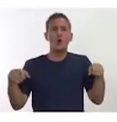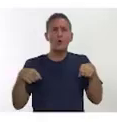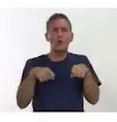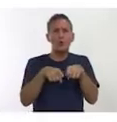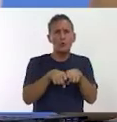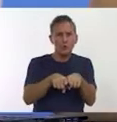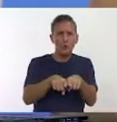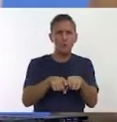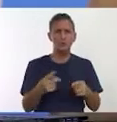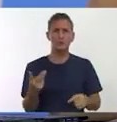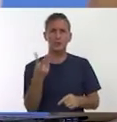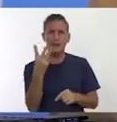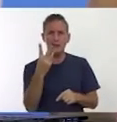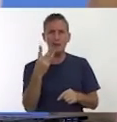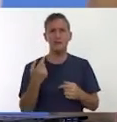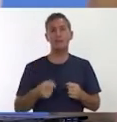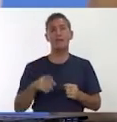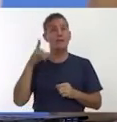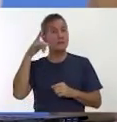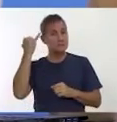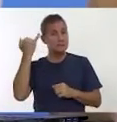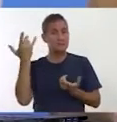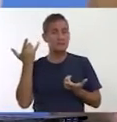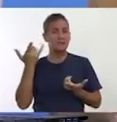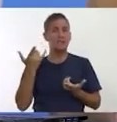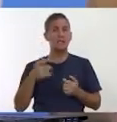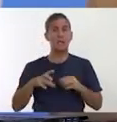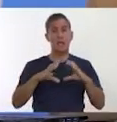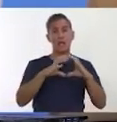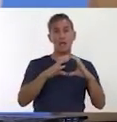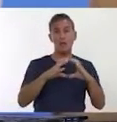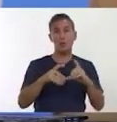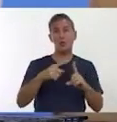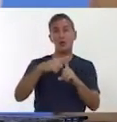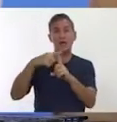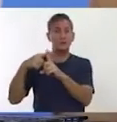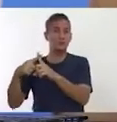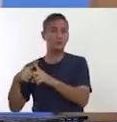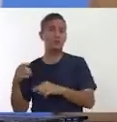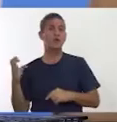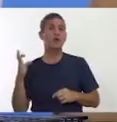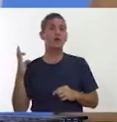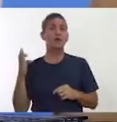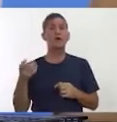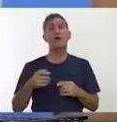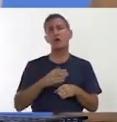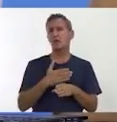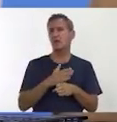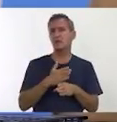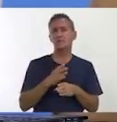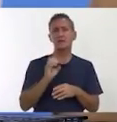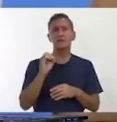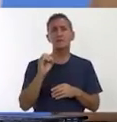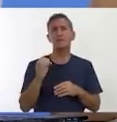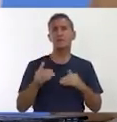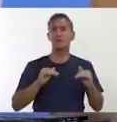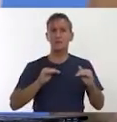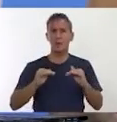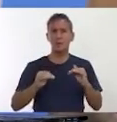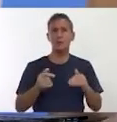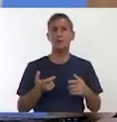están unidas y de acuerdo en los tres. Si el cuerpo, la sumatoria de la fuerza